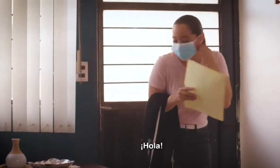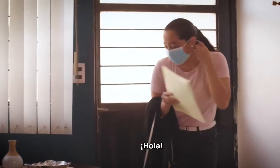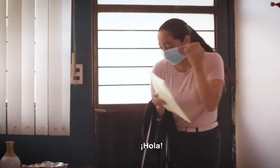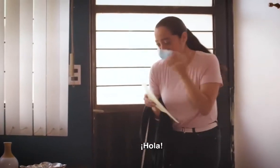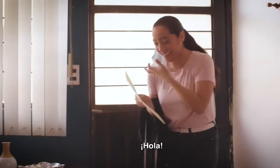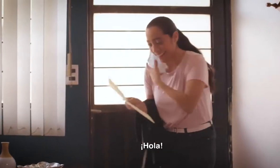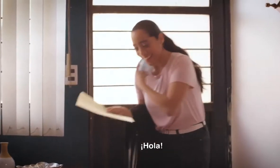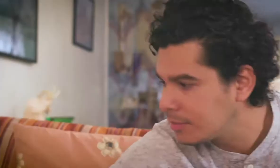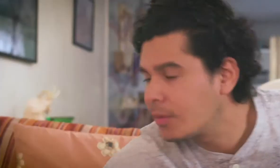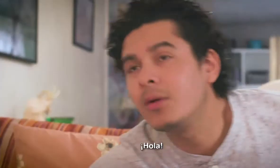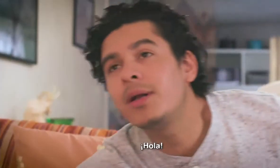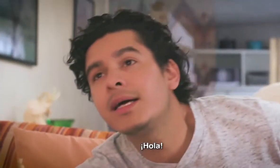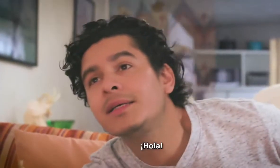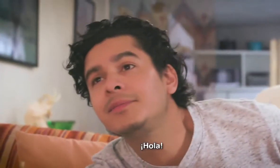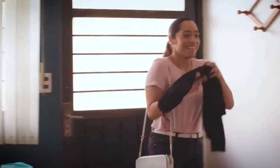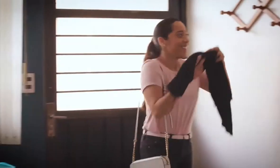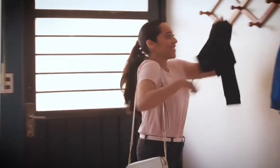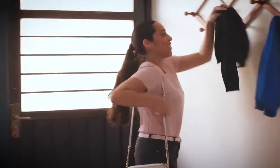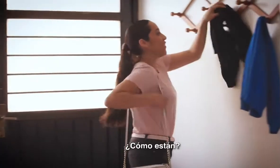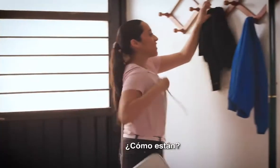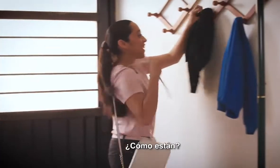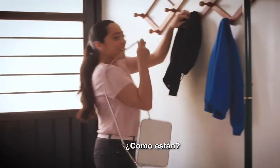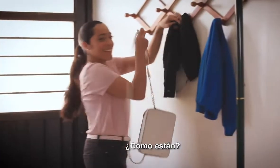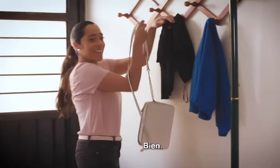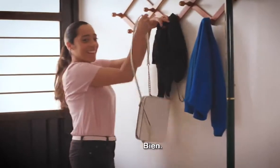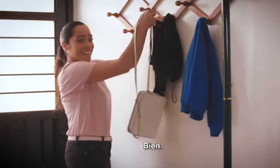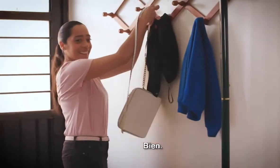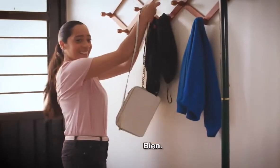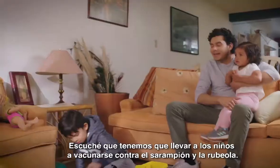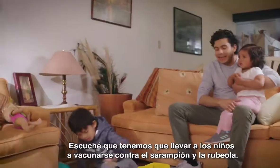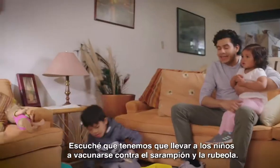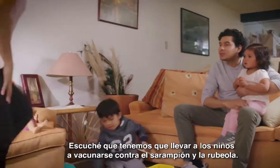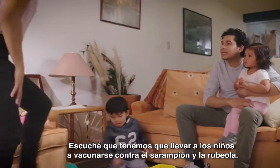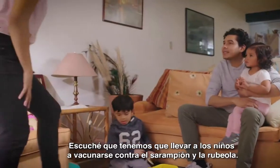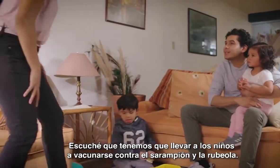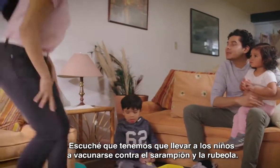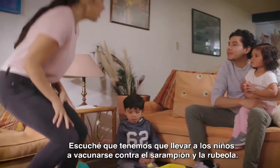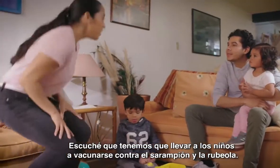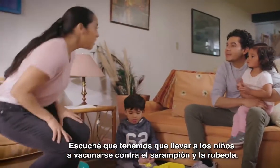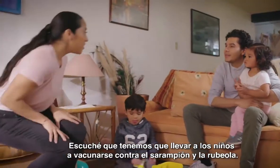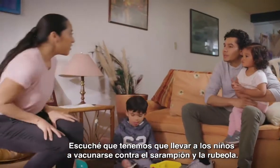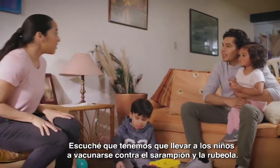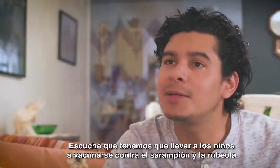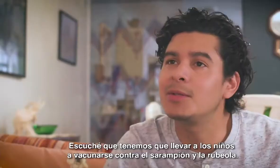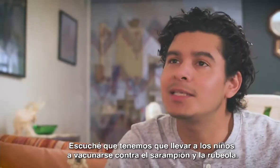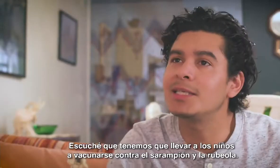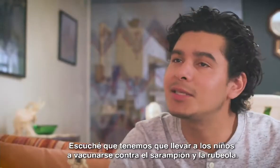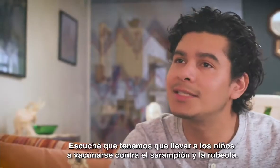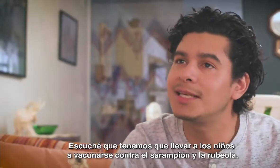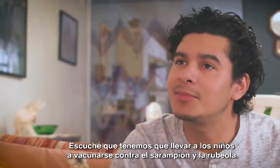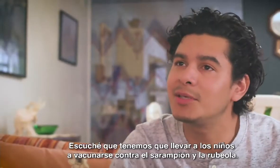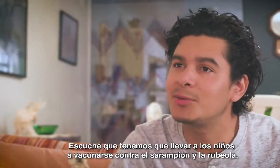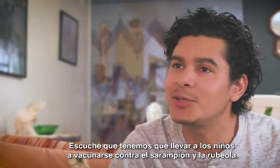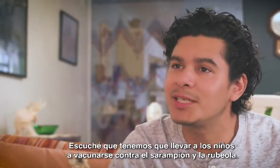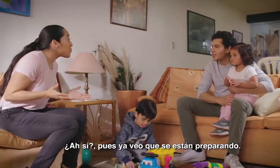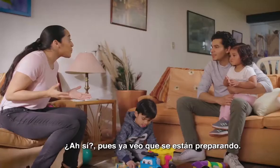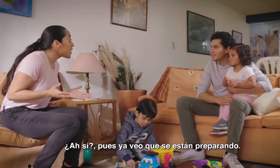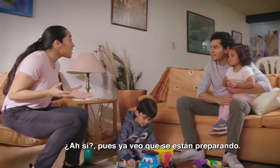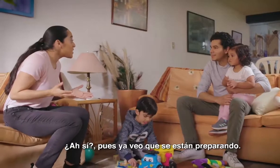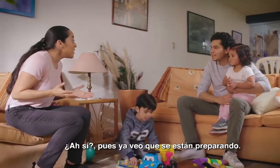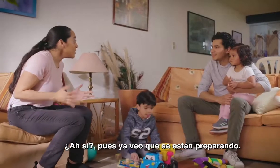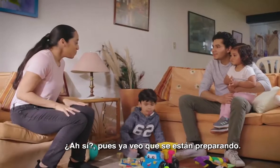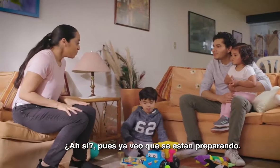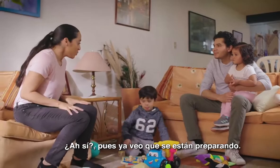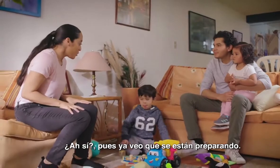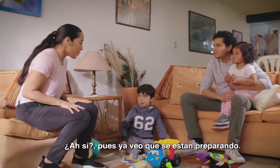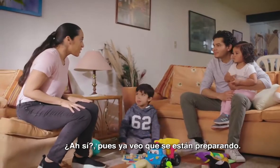Hola. Hola. ¿Cómo están? Bien. Escuché que tenemos que llevar a los niños a vacunarse contra el sarampión y la rubiola. ¿Ah,